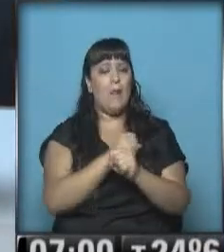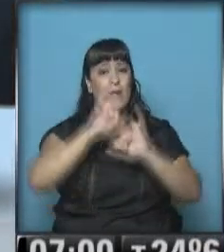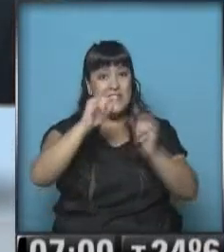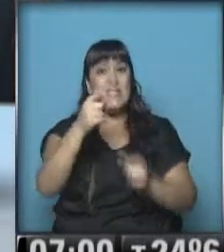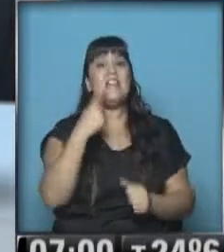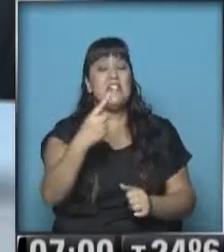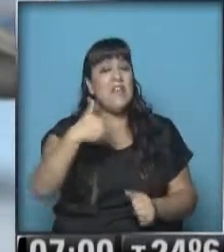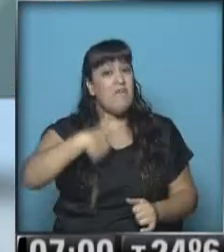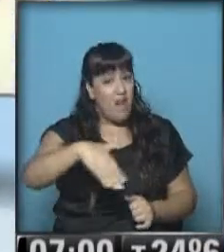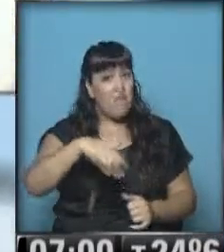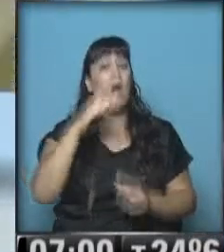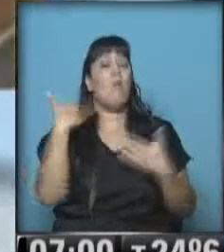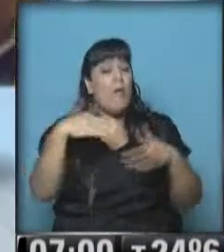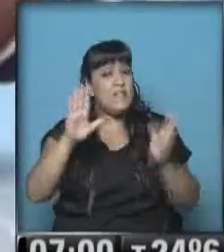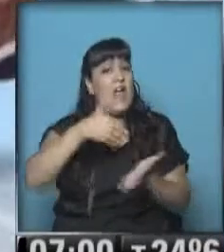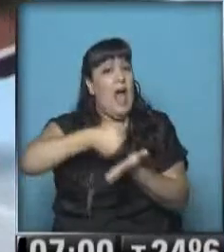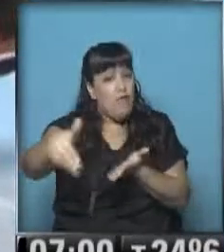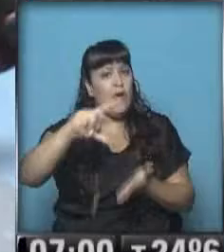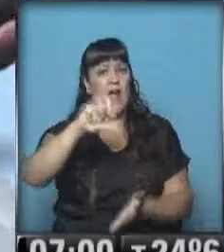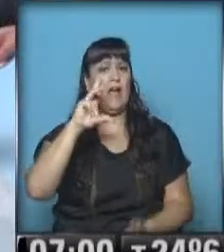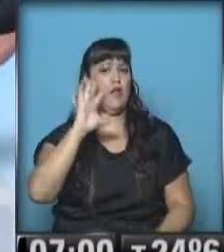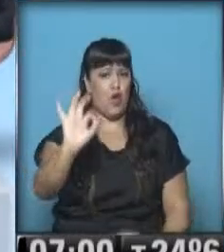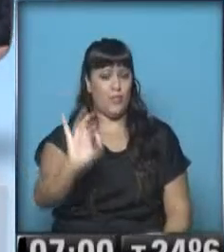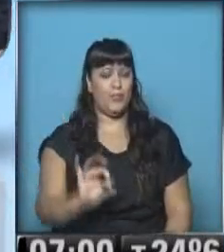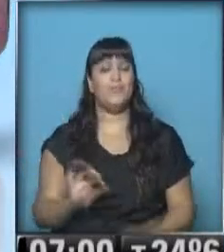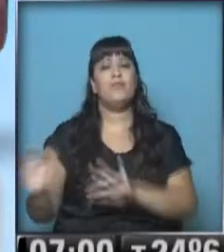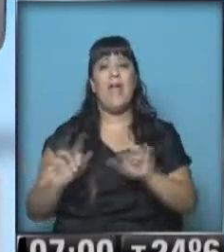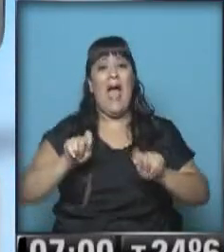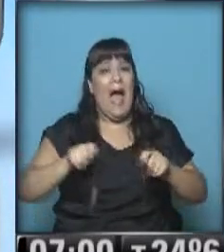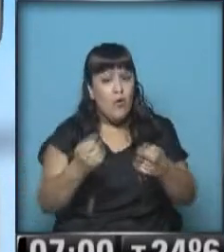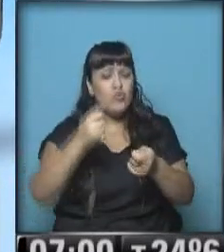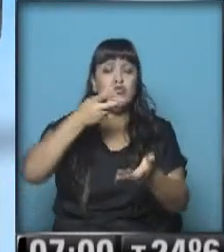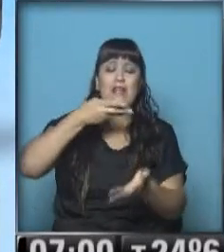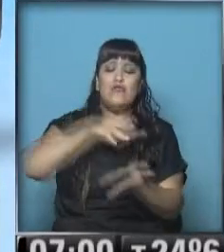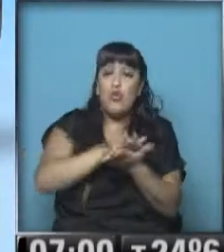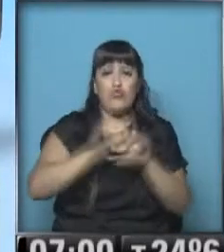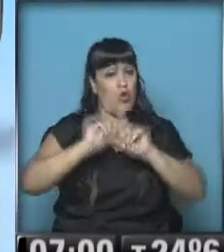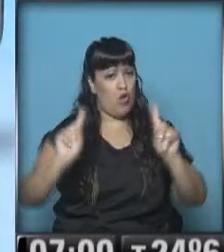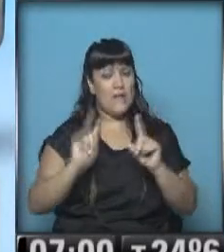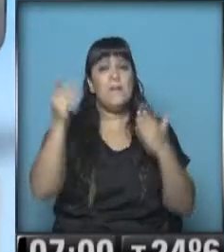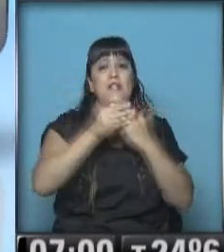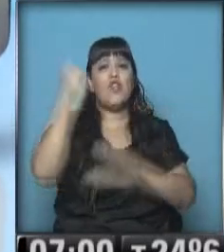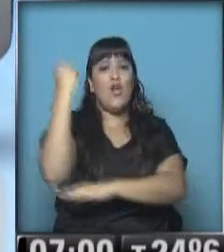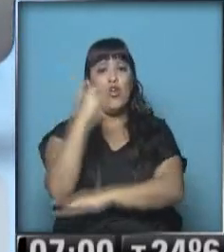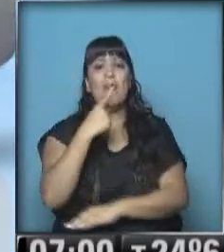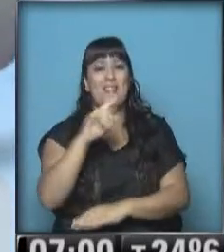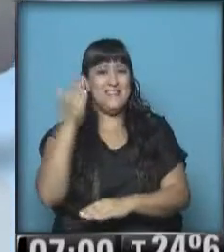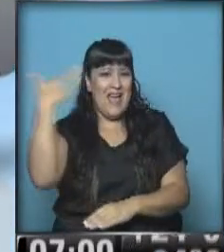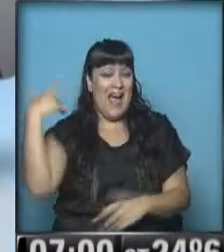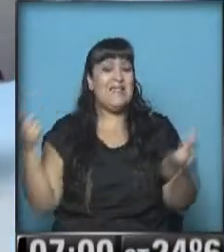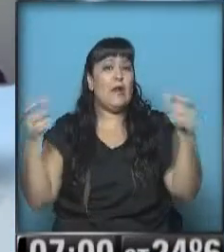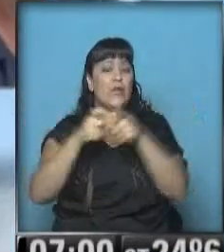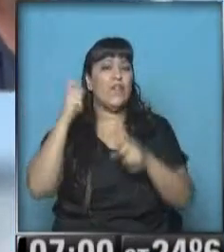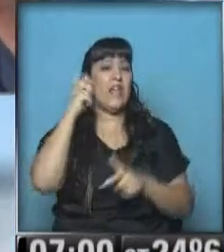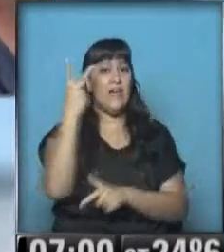afuera a Lilita Carrió. El ajuste no es la solución. El ministro Kicillof consideró que en la reunión del G20 los